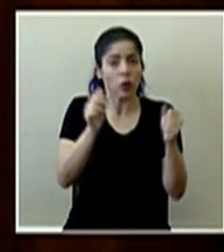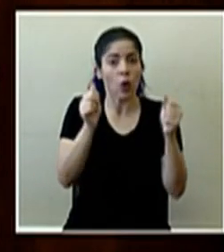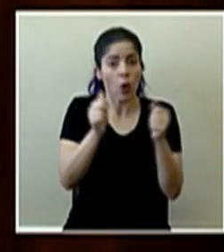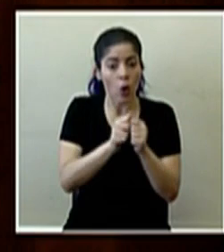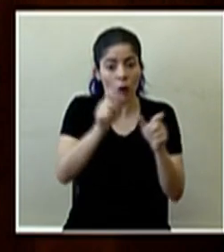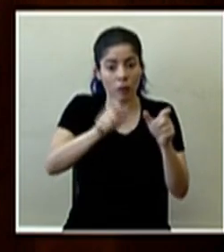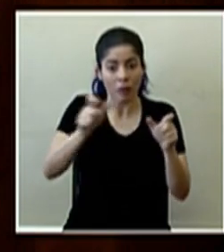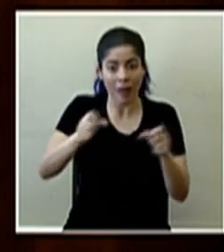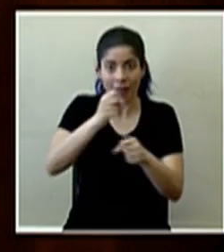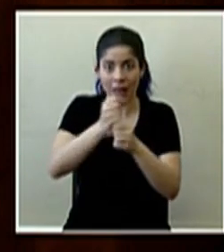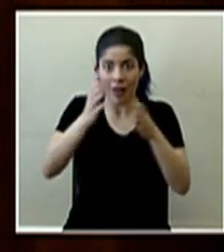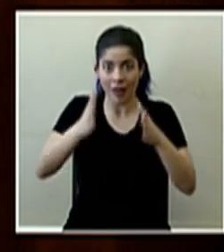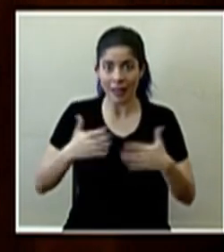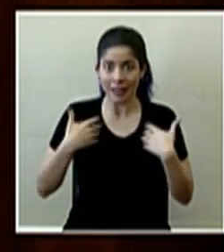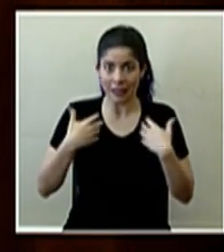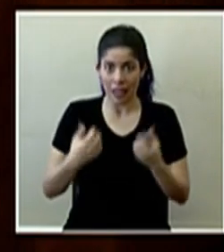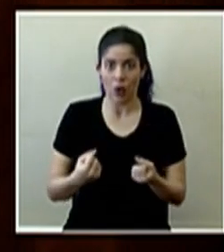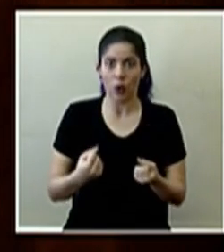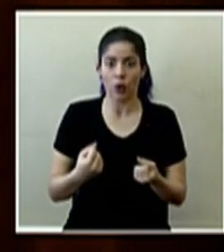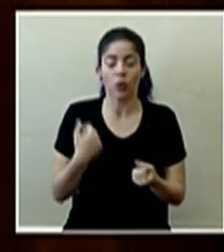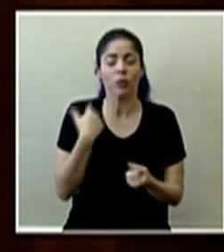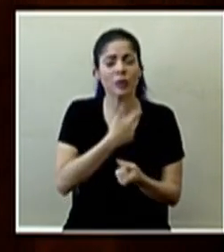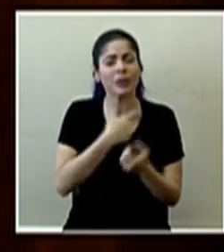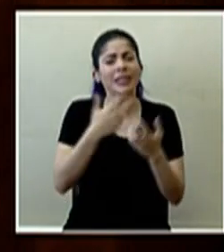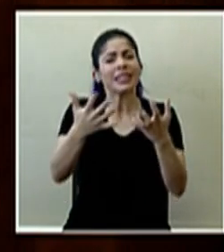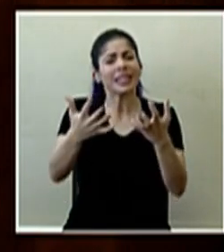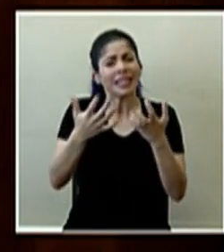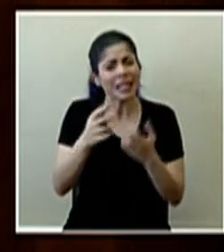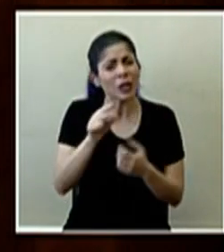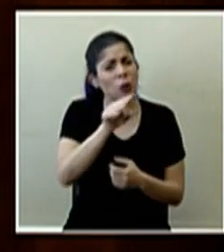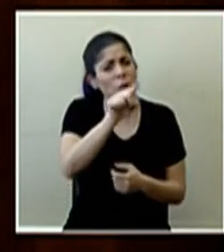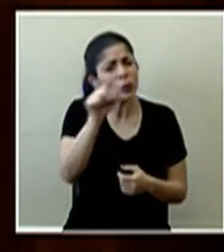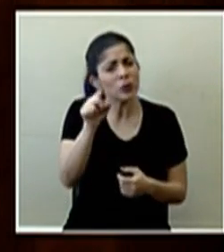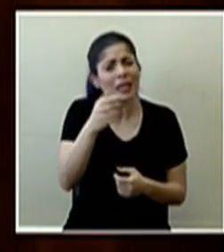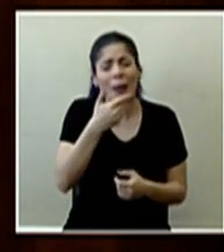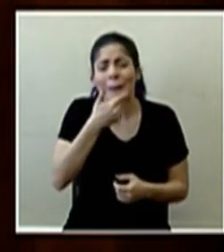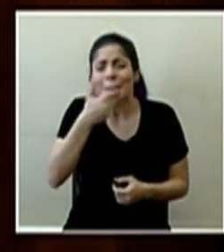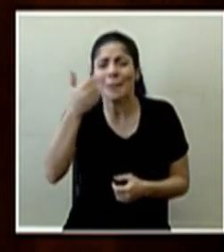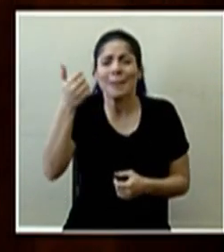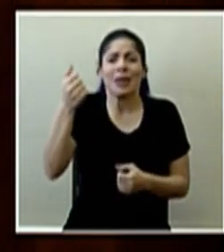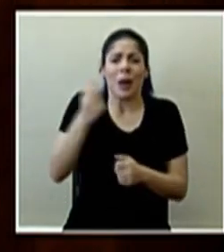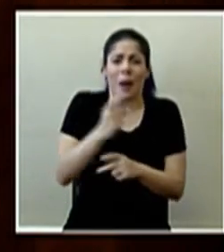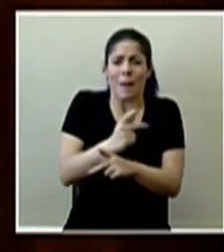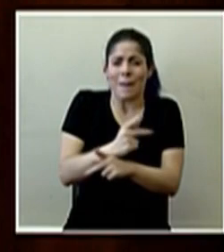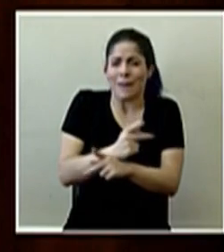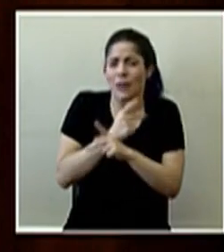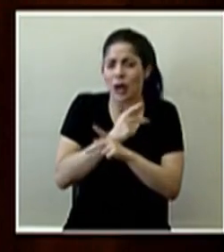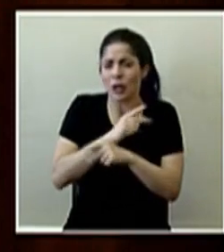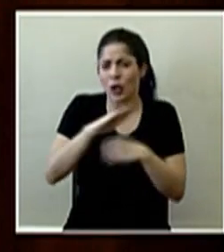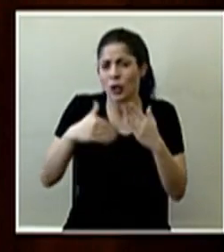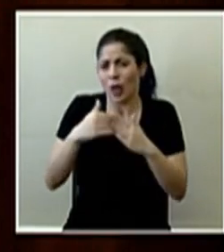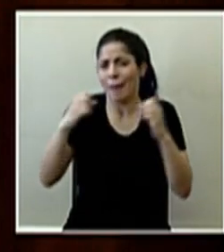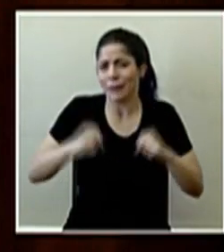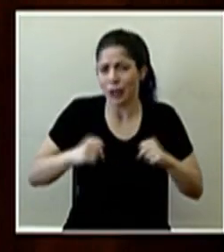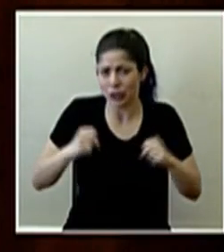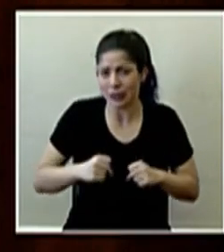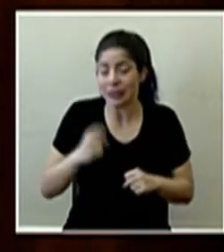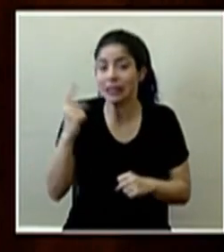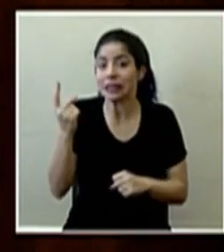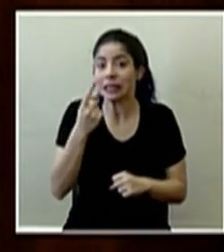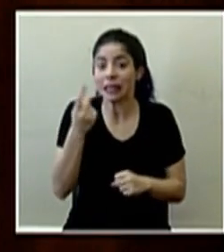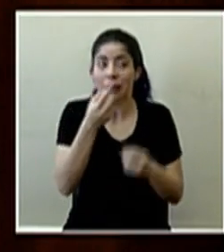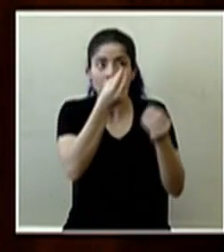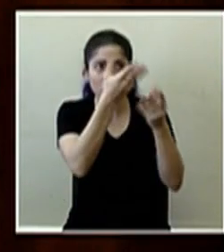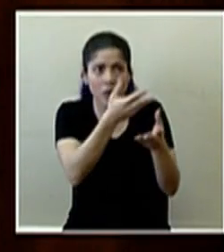de la salud, que queremos que ustedes estén lo mejor protegidos posibles, siempre basándonos en la